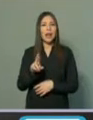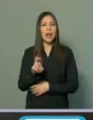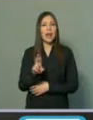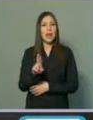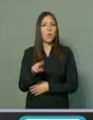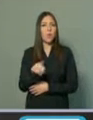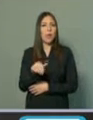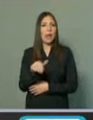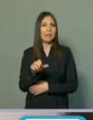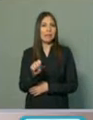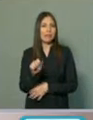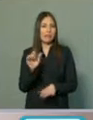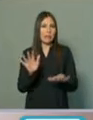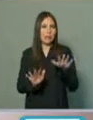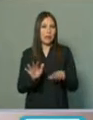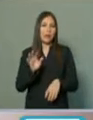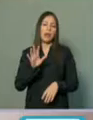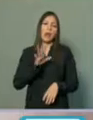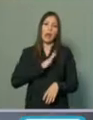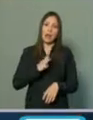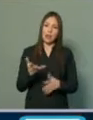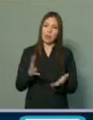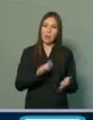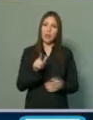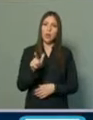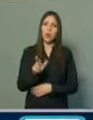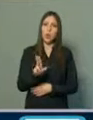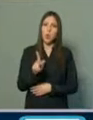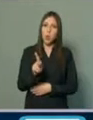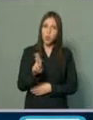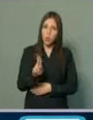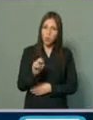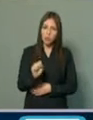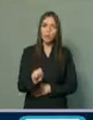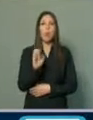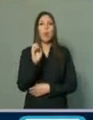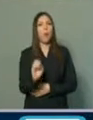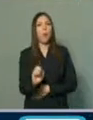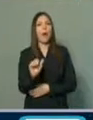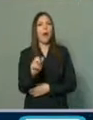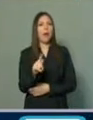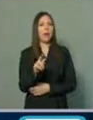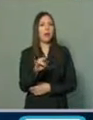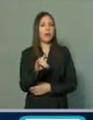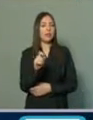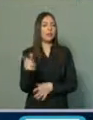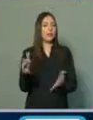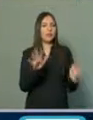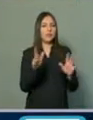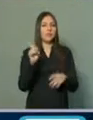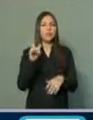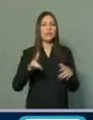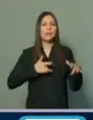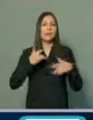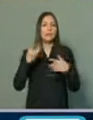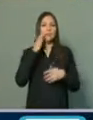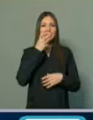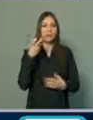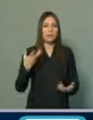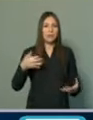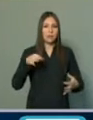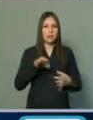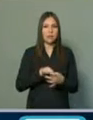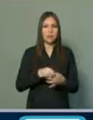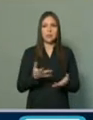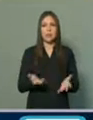debo descartar que también hay artritis reumatoide o lupus eritematoso, que son dos de las que más se asocian a la sintomatología. Entonces, doctor, porque está